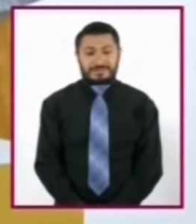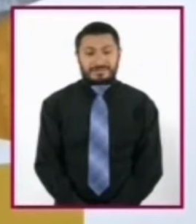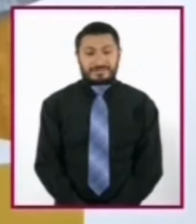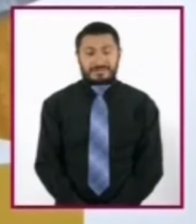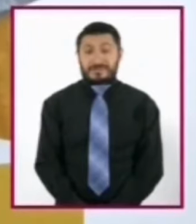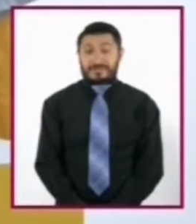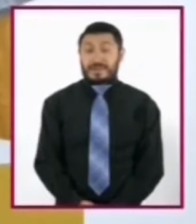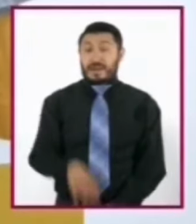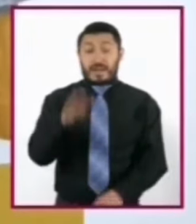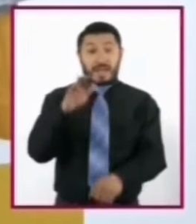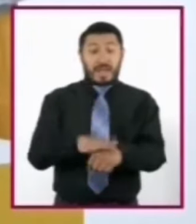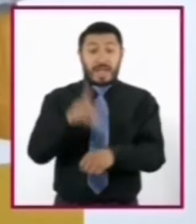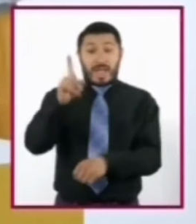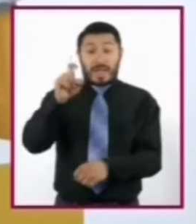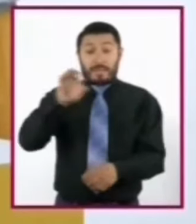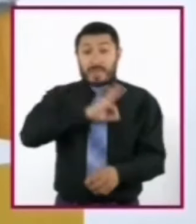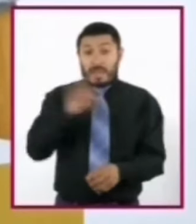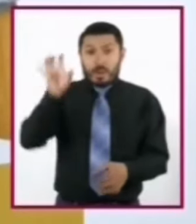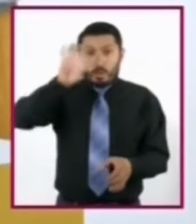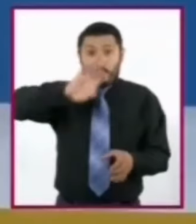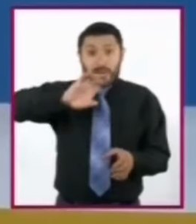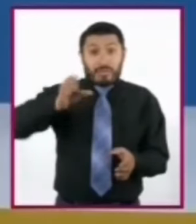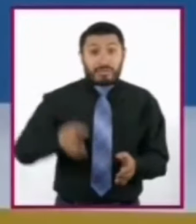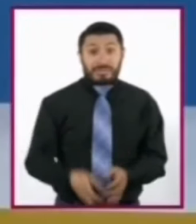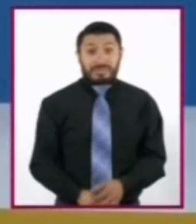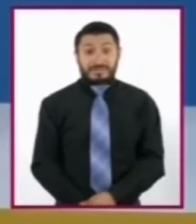Todavía pide más agua.